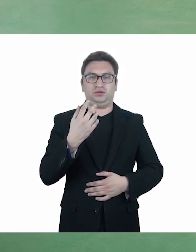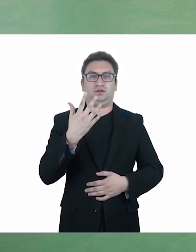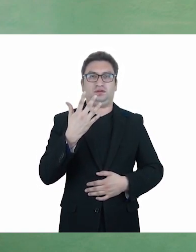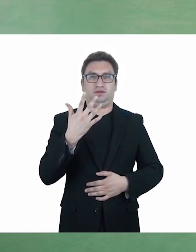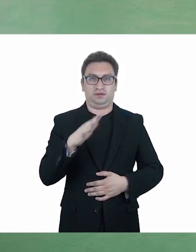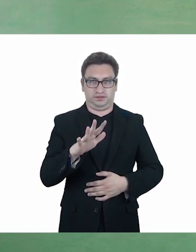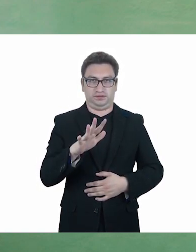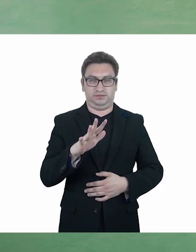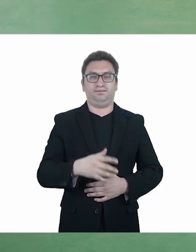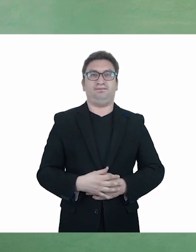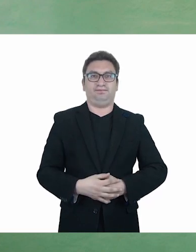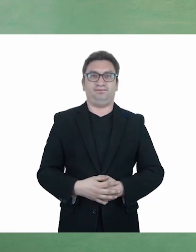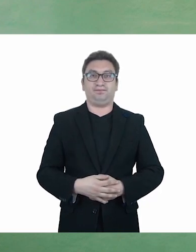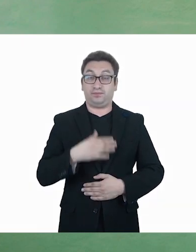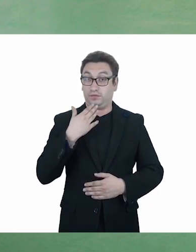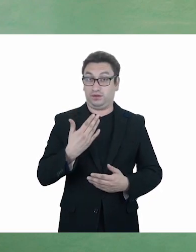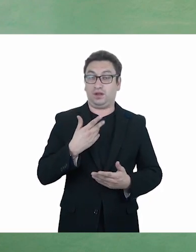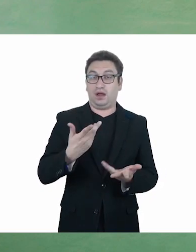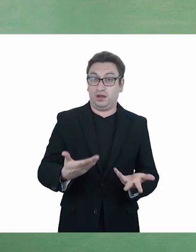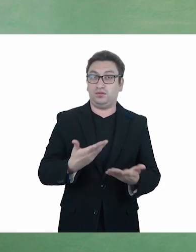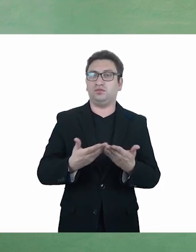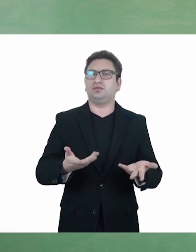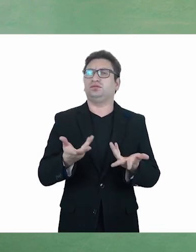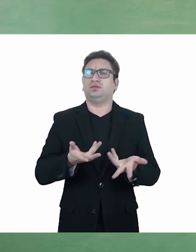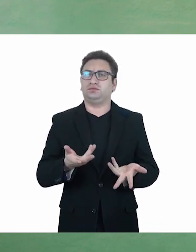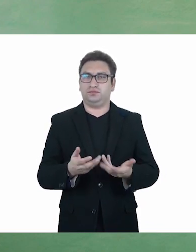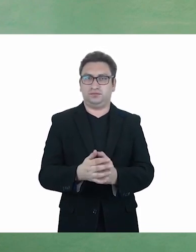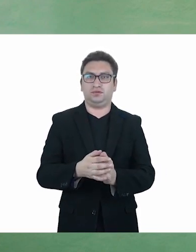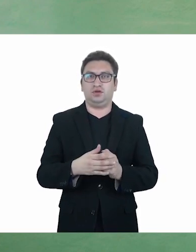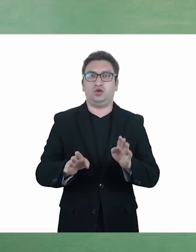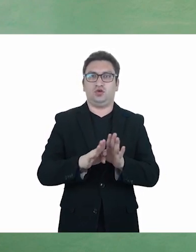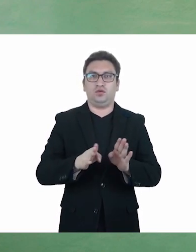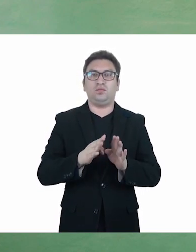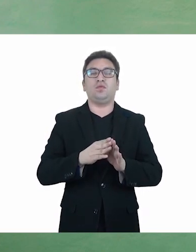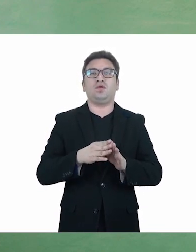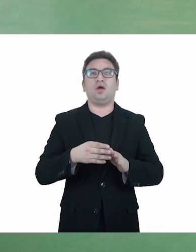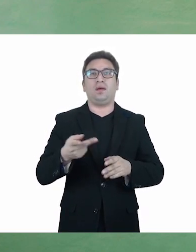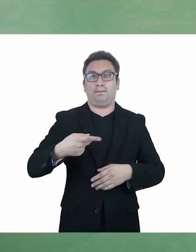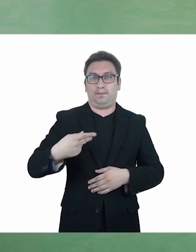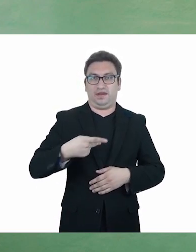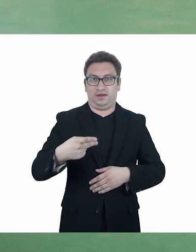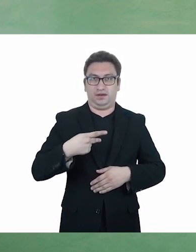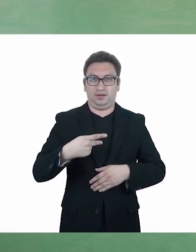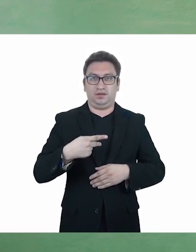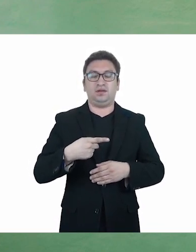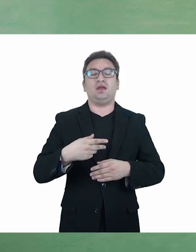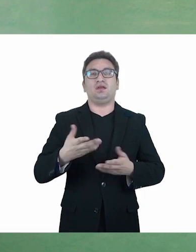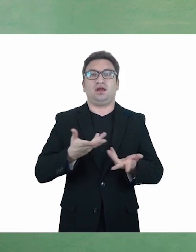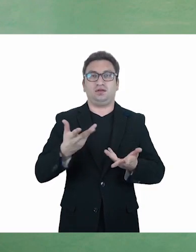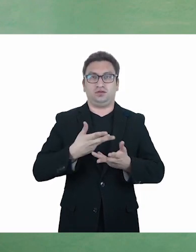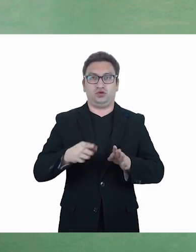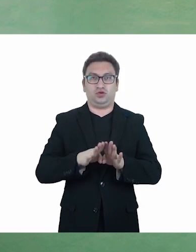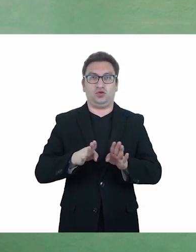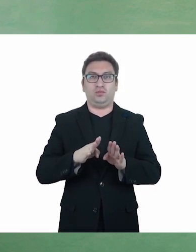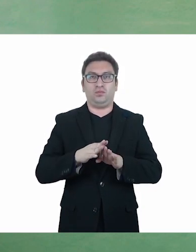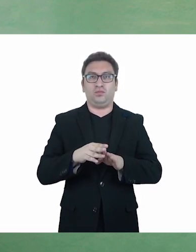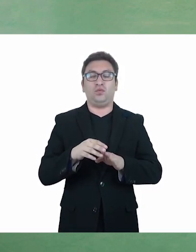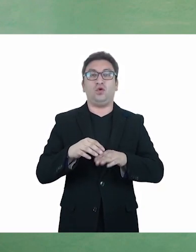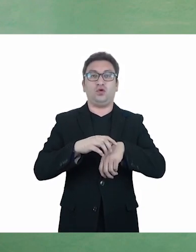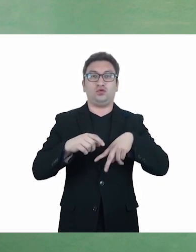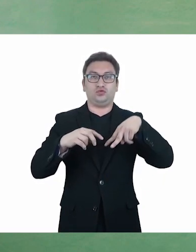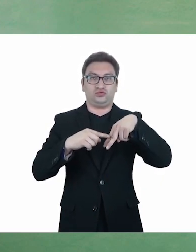8, 9, 10. Bueno, ahora vamos a hacer levantamiento de piernas, que la rodilla pegue al